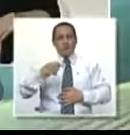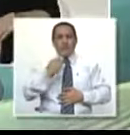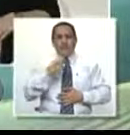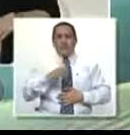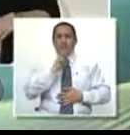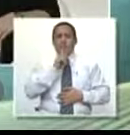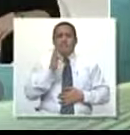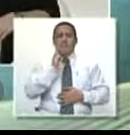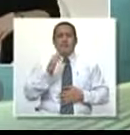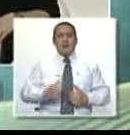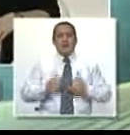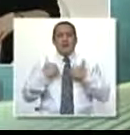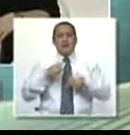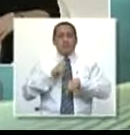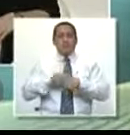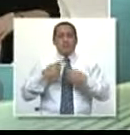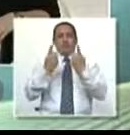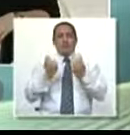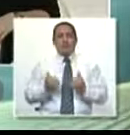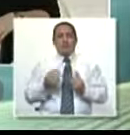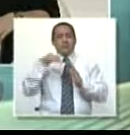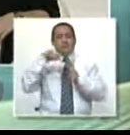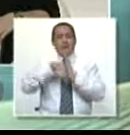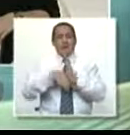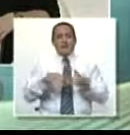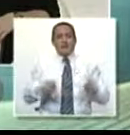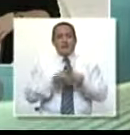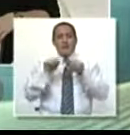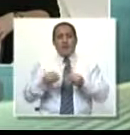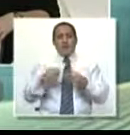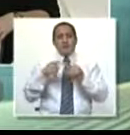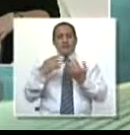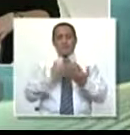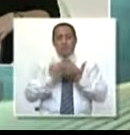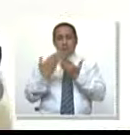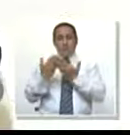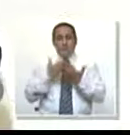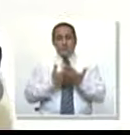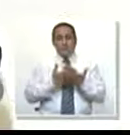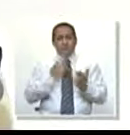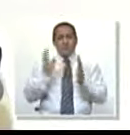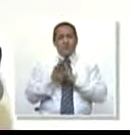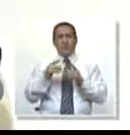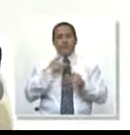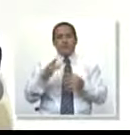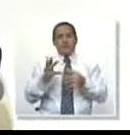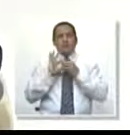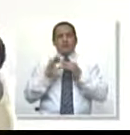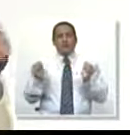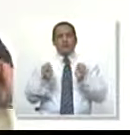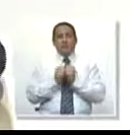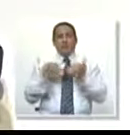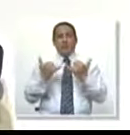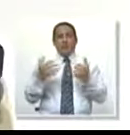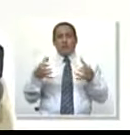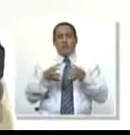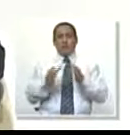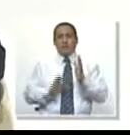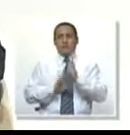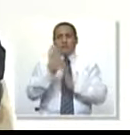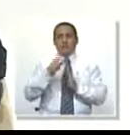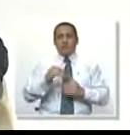los padres y de las madres que viven en una economía de subsistencia y ahí hay similitudes y son similitudes que están vinculadas a que no estamos